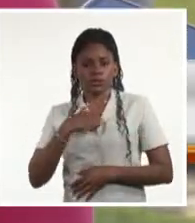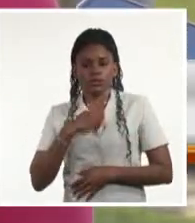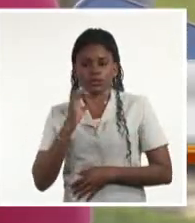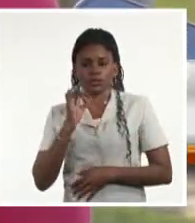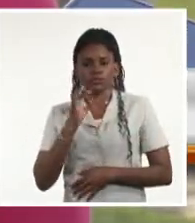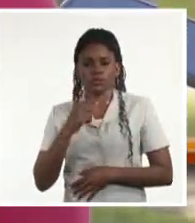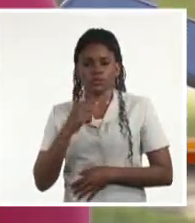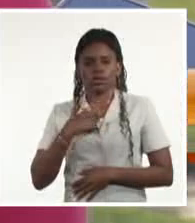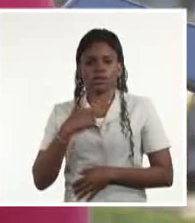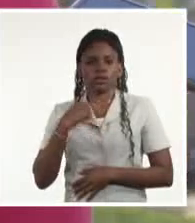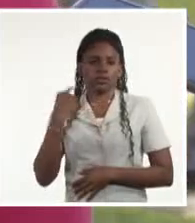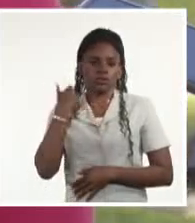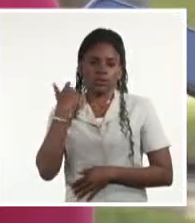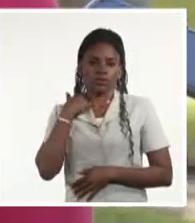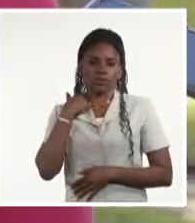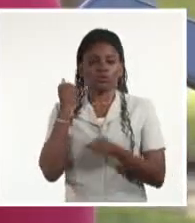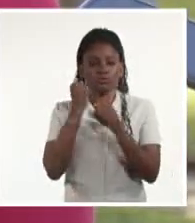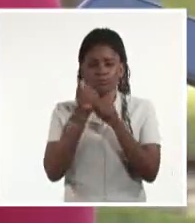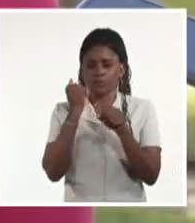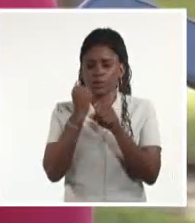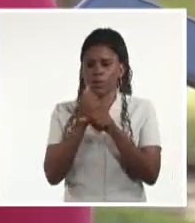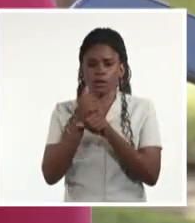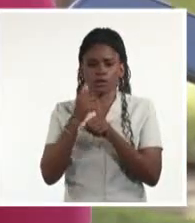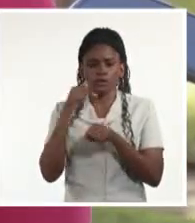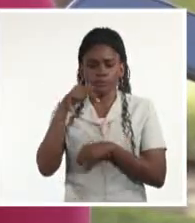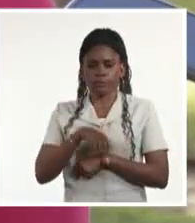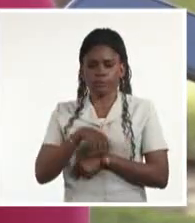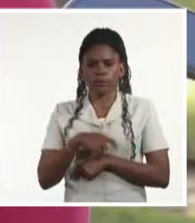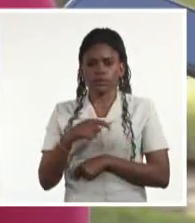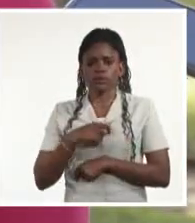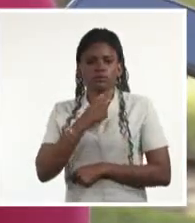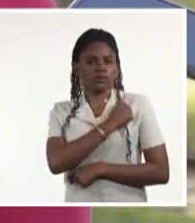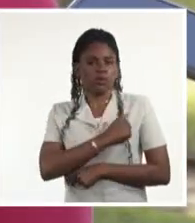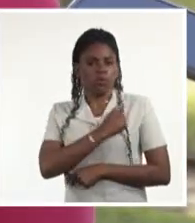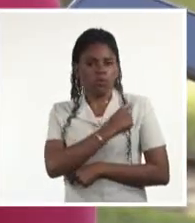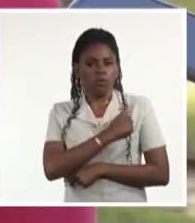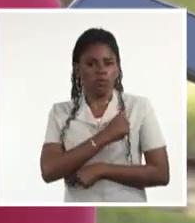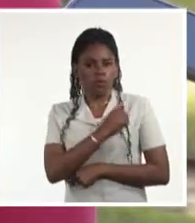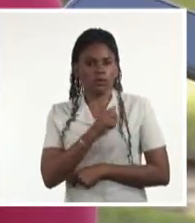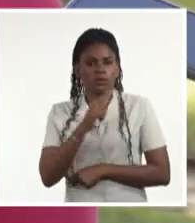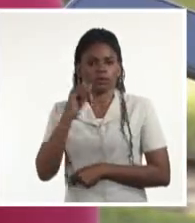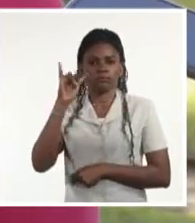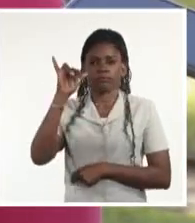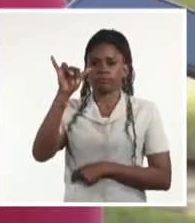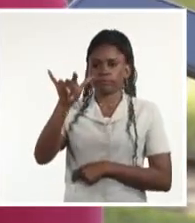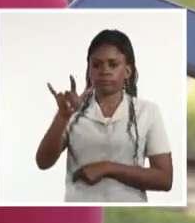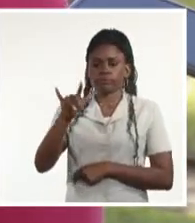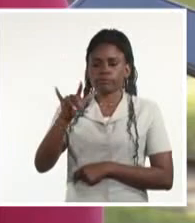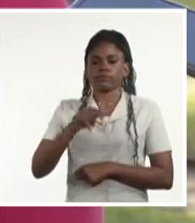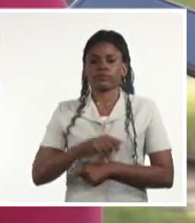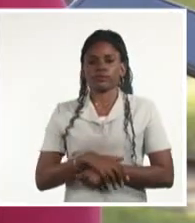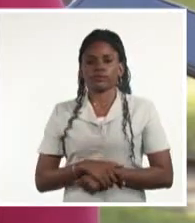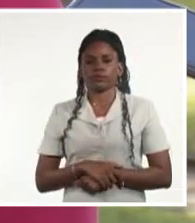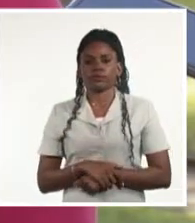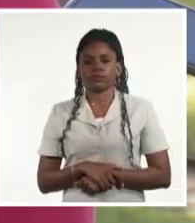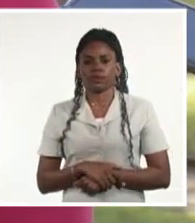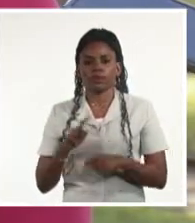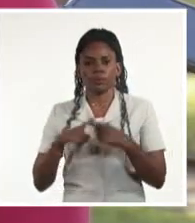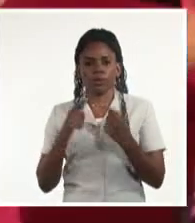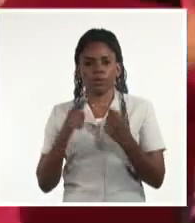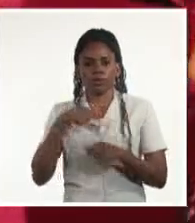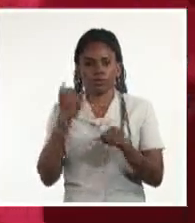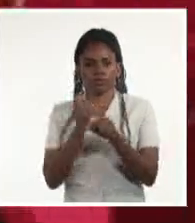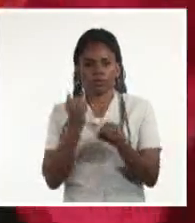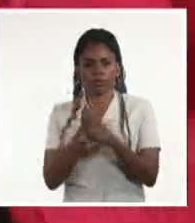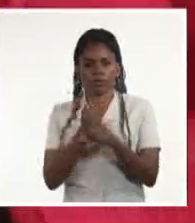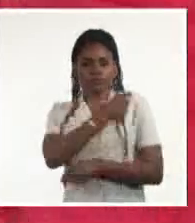proyección, el trabajo que más amo a pesar de que tengo otras responsabilidades, porque es un trabajo directo con la población, es